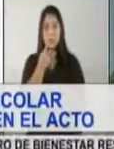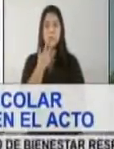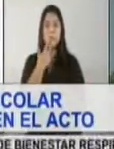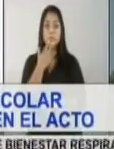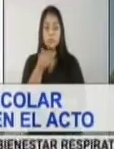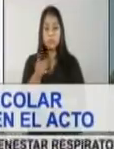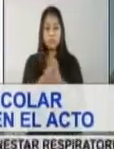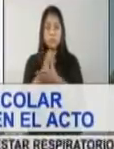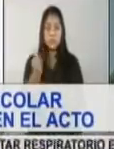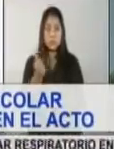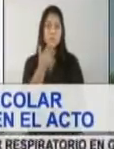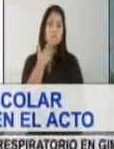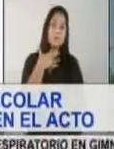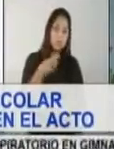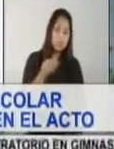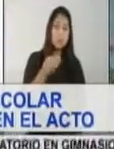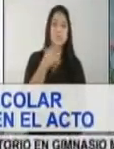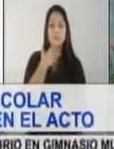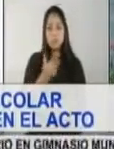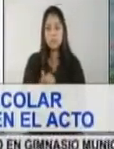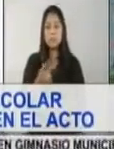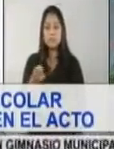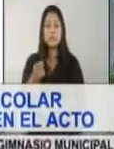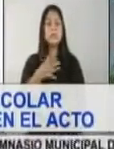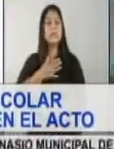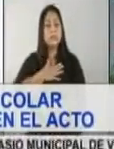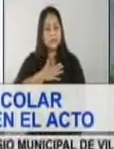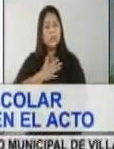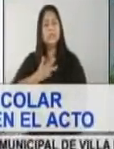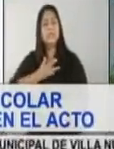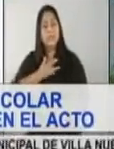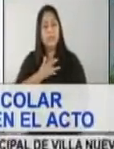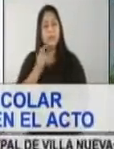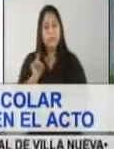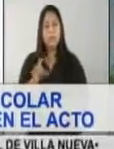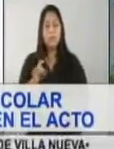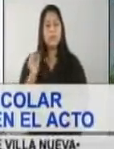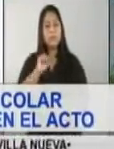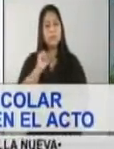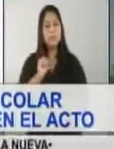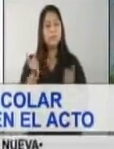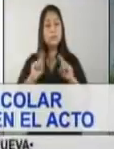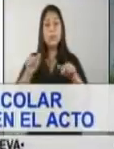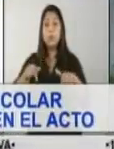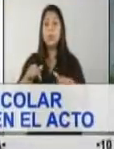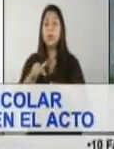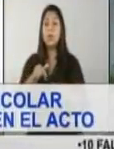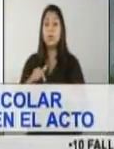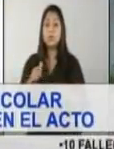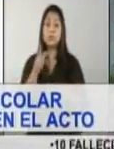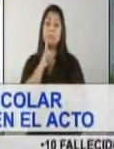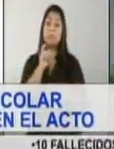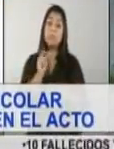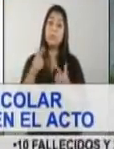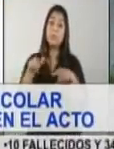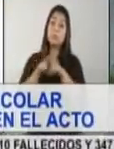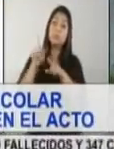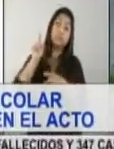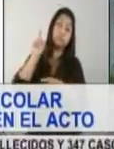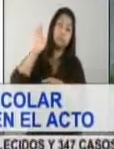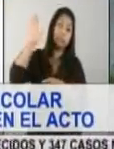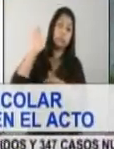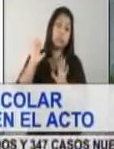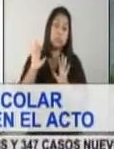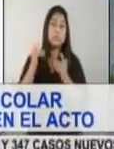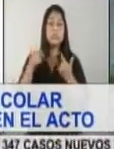hijos. Yo sé que la pérdida de Ariel es dolorosa, pero hoy está en un mejor lugar que nosotros. Y